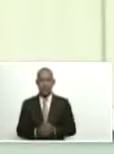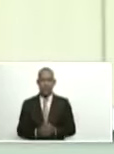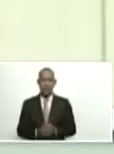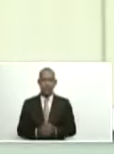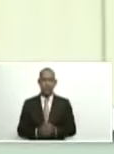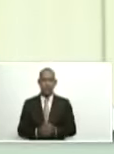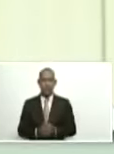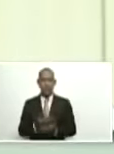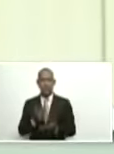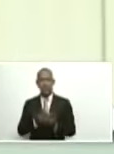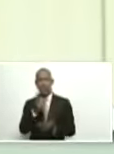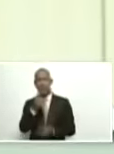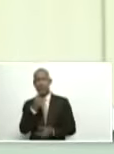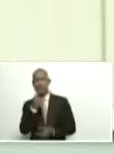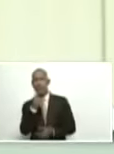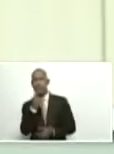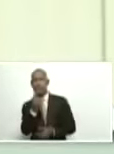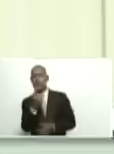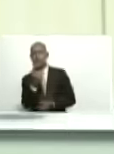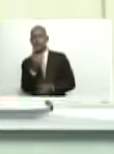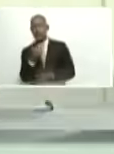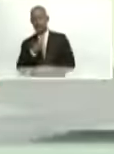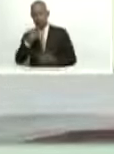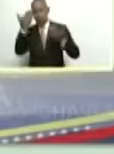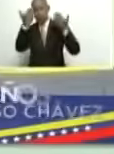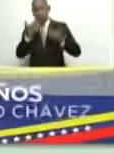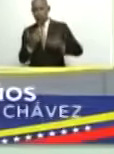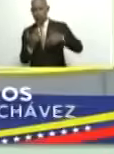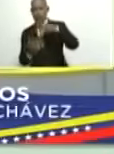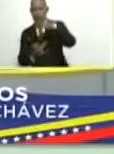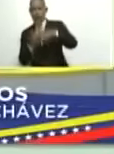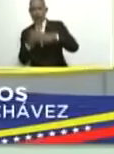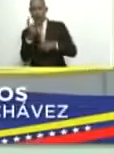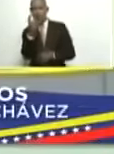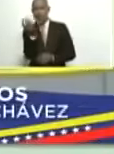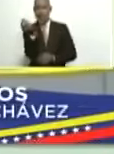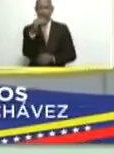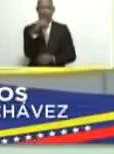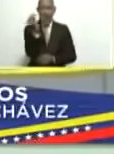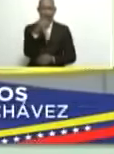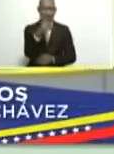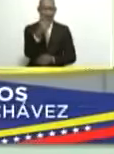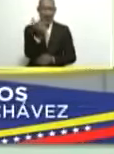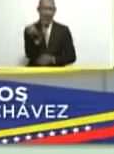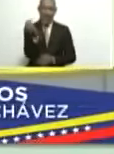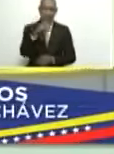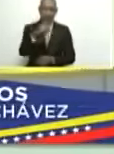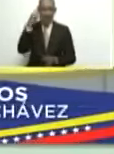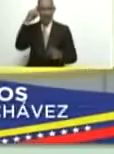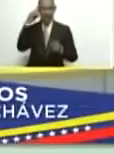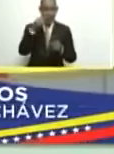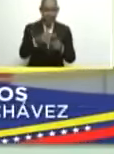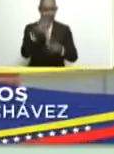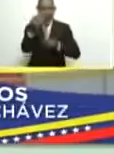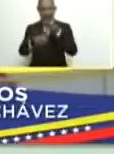Siempre uno dice, como revolucionario, falta mucho todavía por hacer, por lograr, por